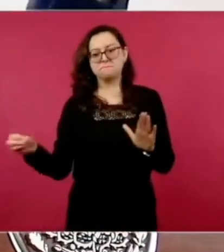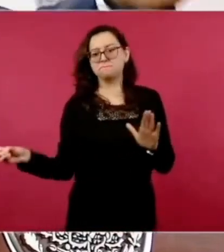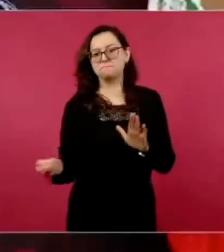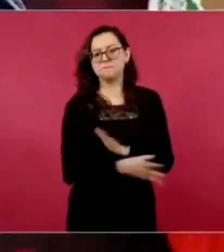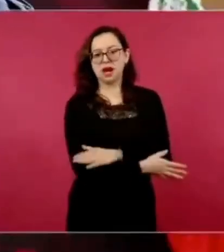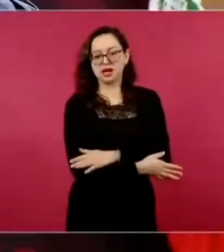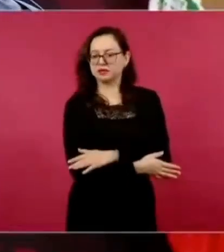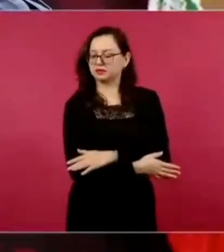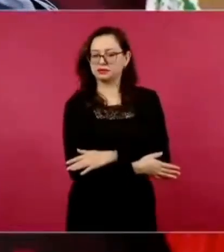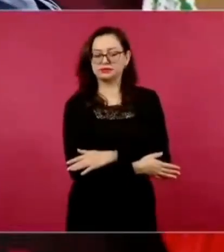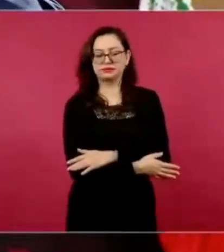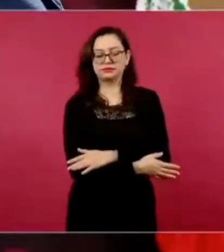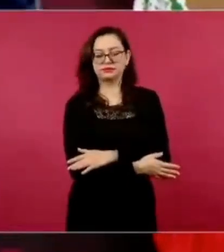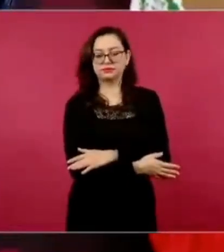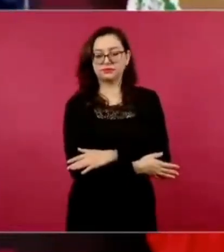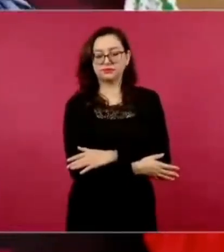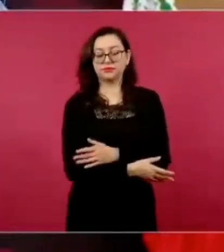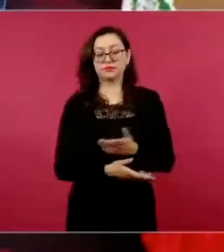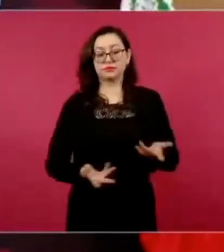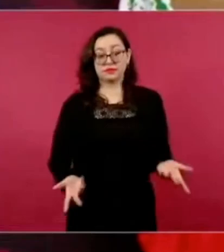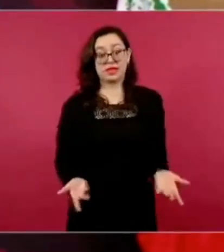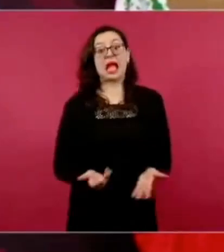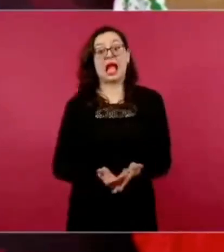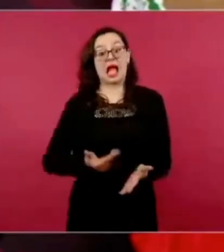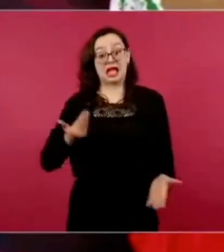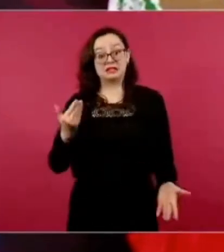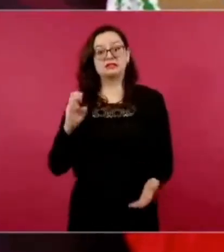que ya habían negociado.